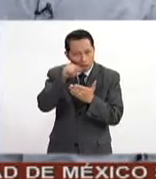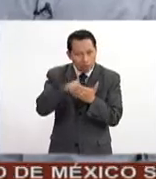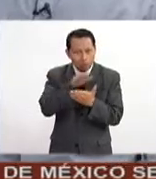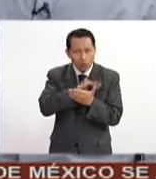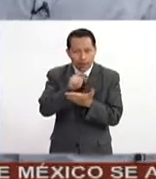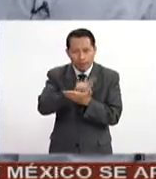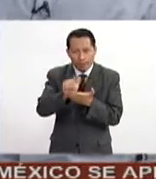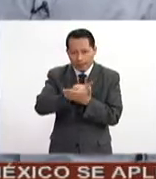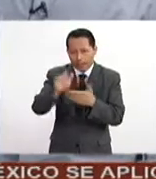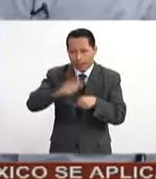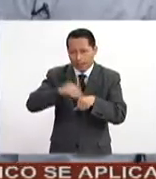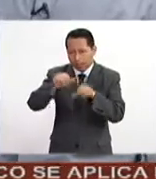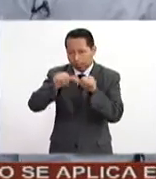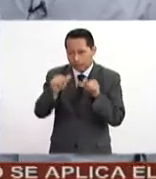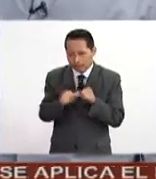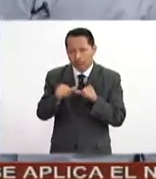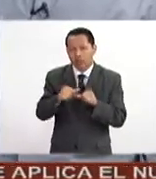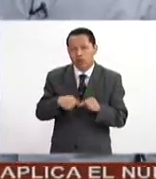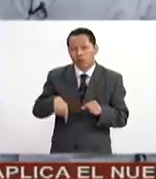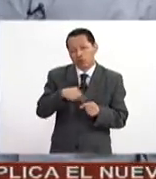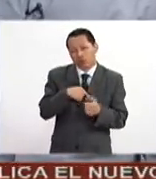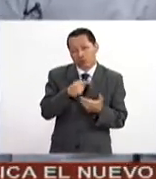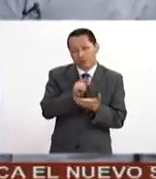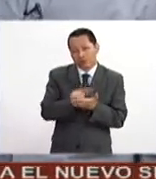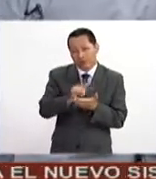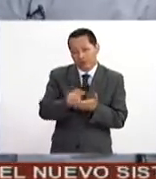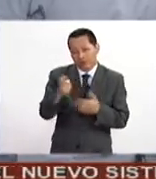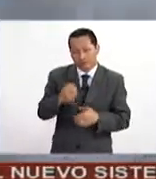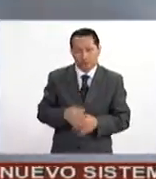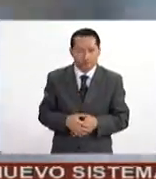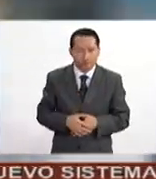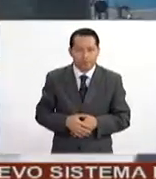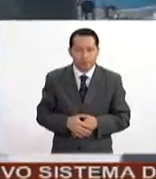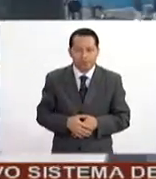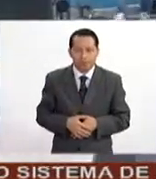mucho más área de la que nosotros limpiamos con este prototipo.